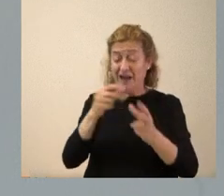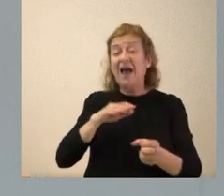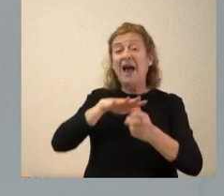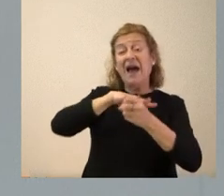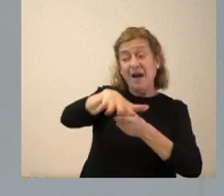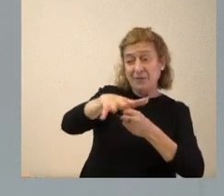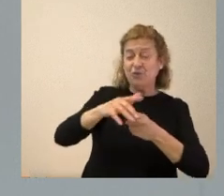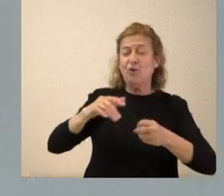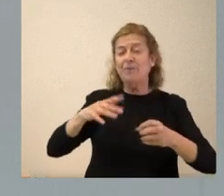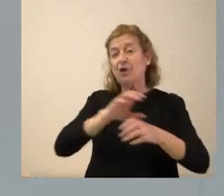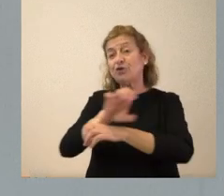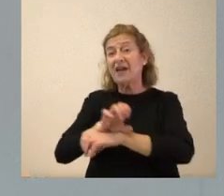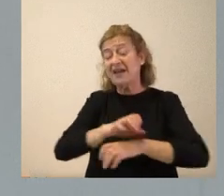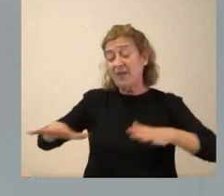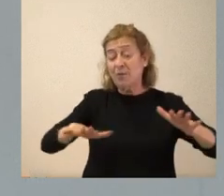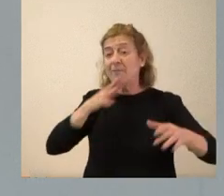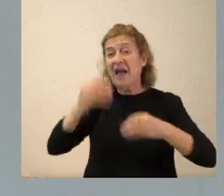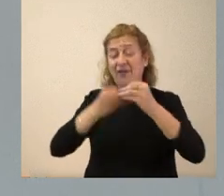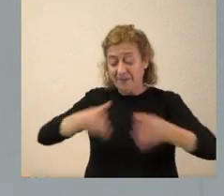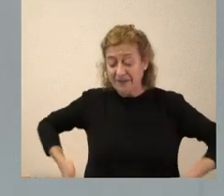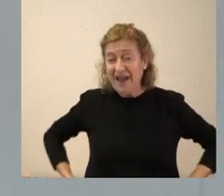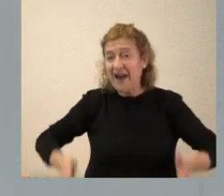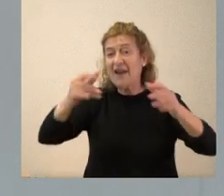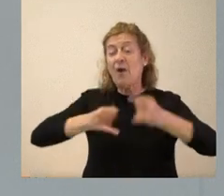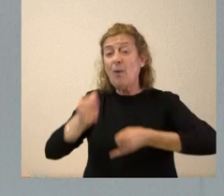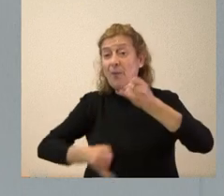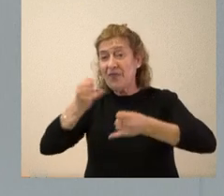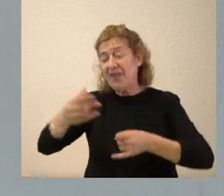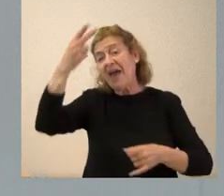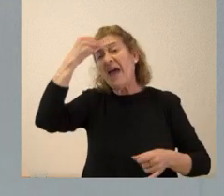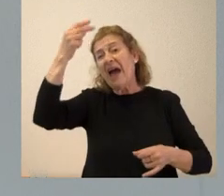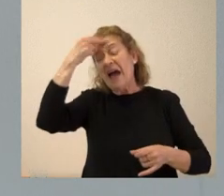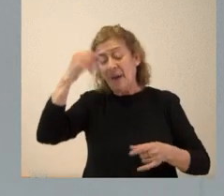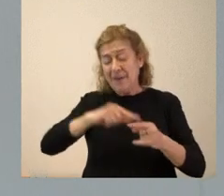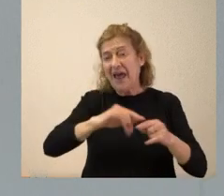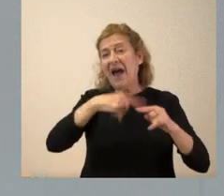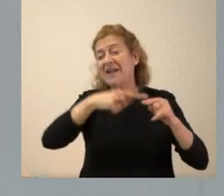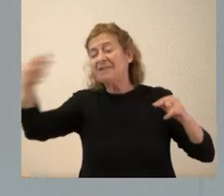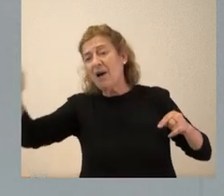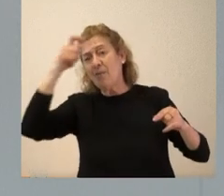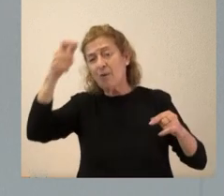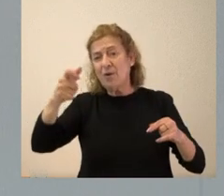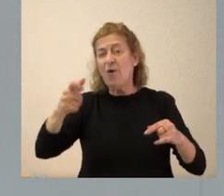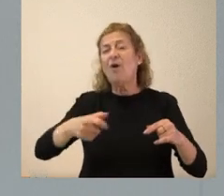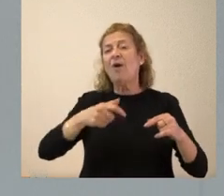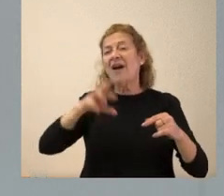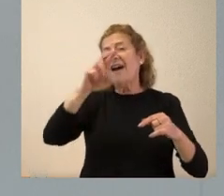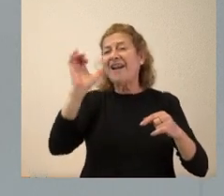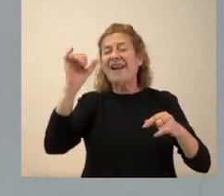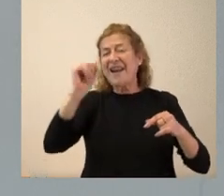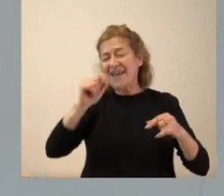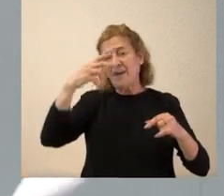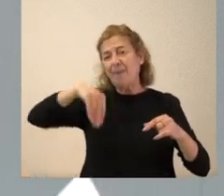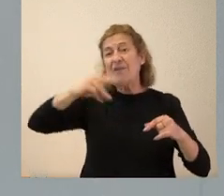de movilidad para construir un carril bici entre Ávila capital y aldea del Rey niño 1,7 millones